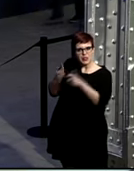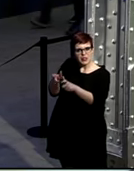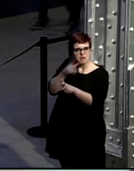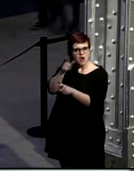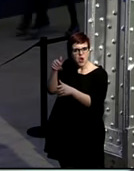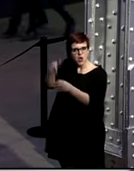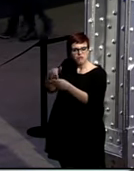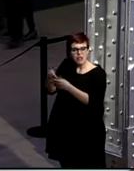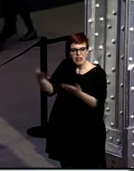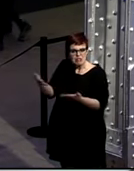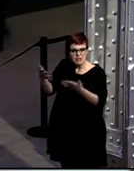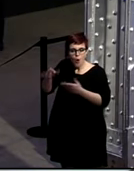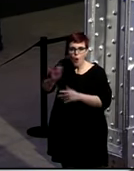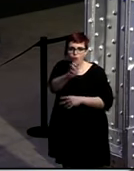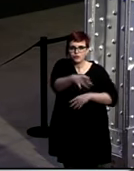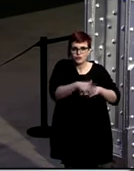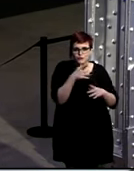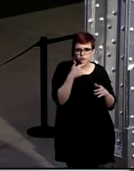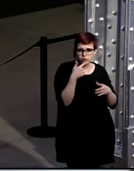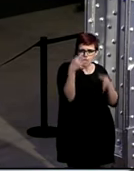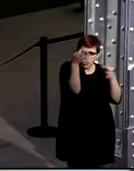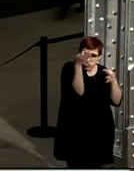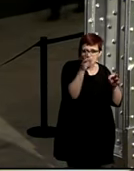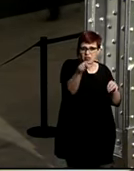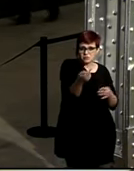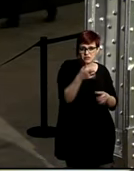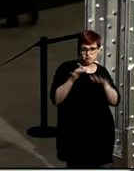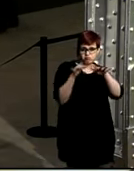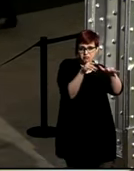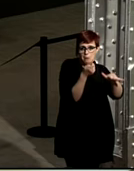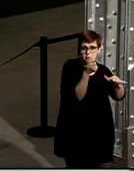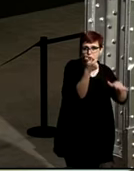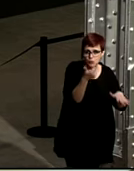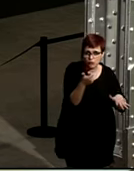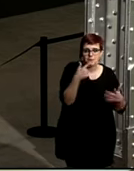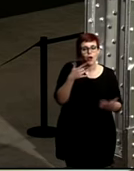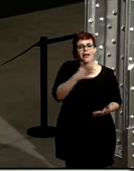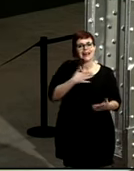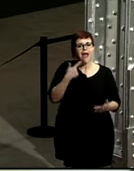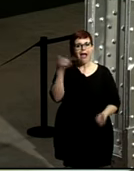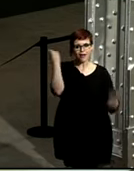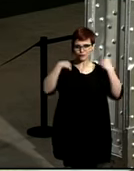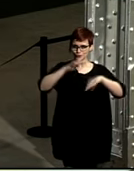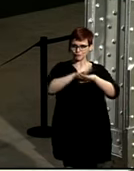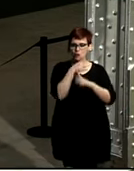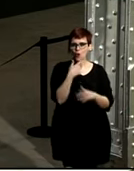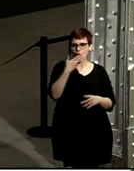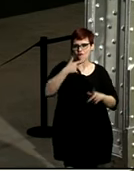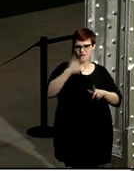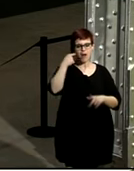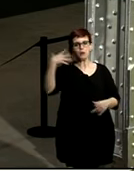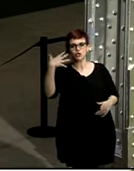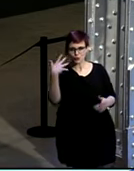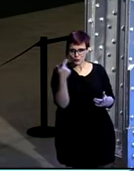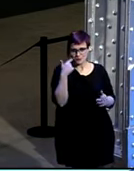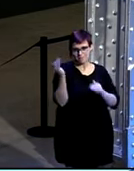sea, es una apuesta que he hecho, y para eso necesitaba actores que no fueran conocidos. O sea, necesitaba actores conocidos.